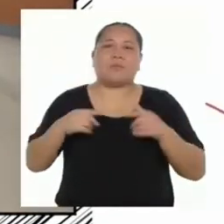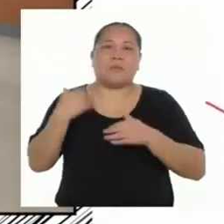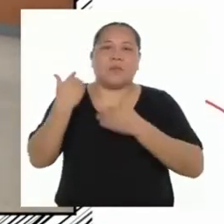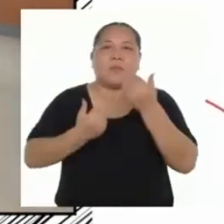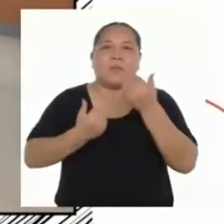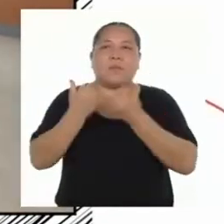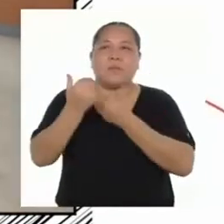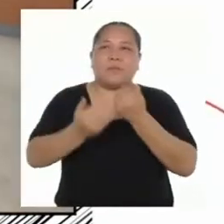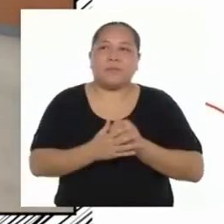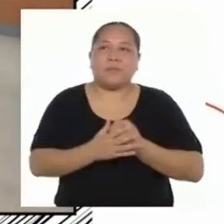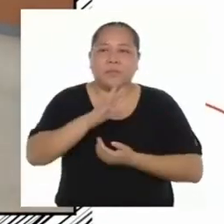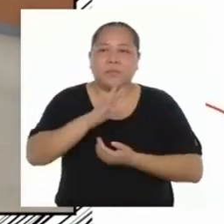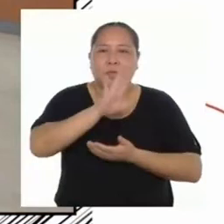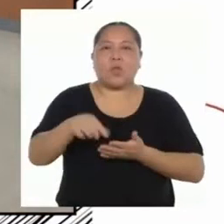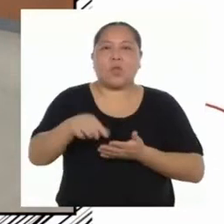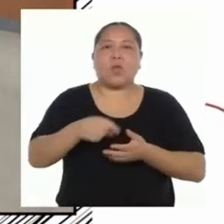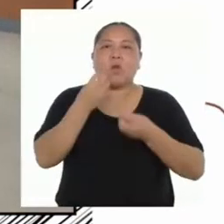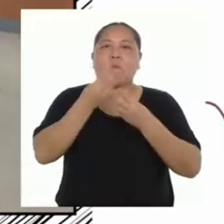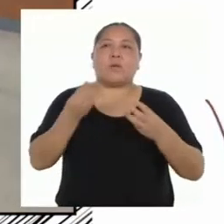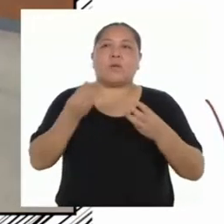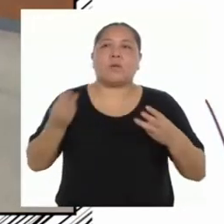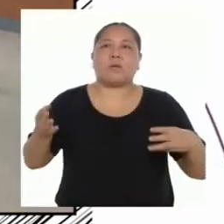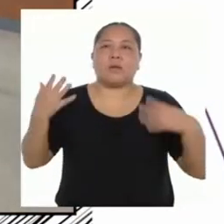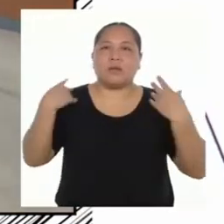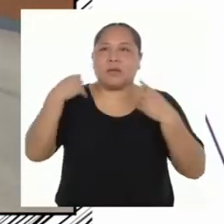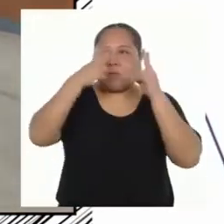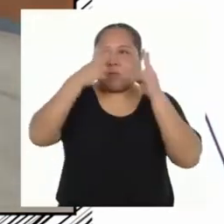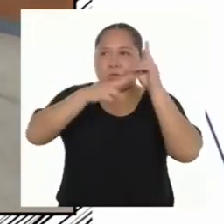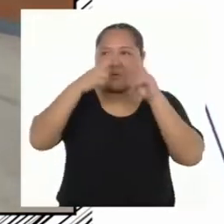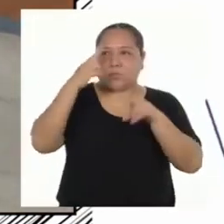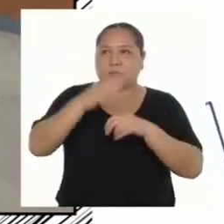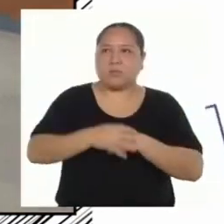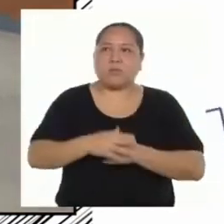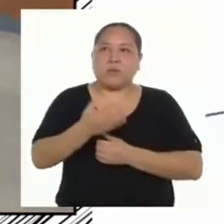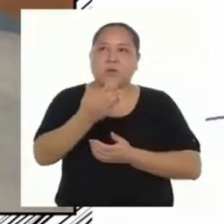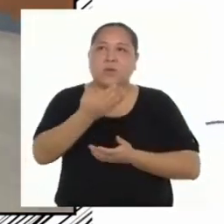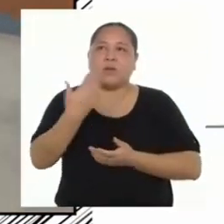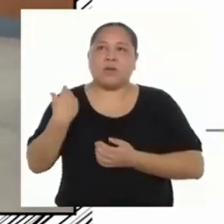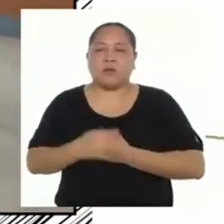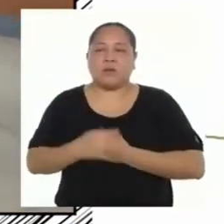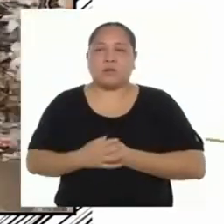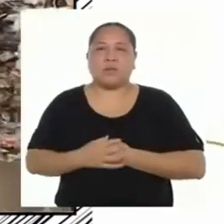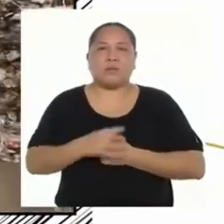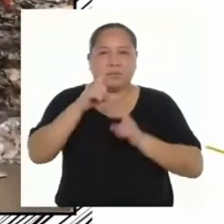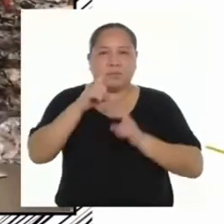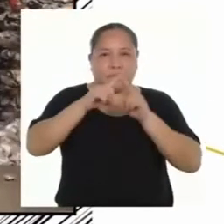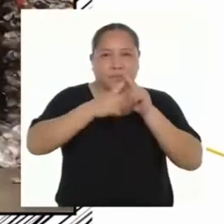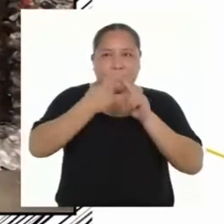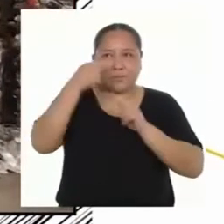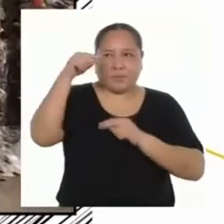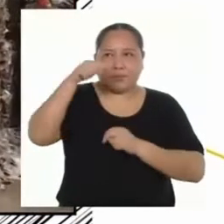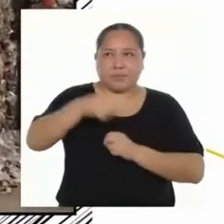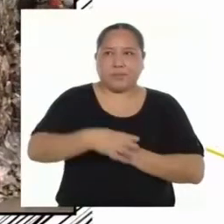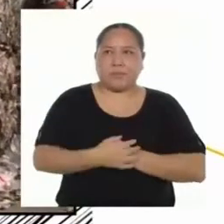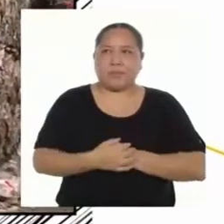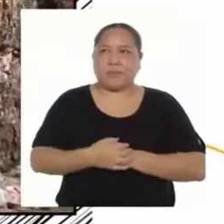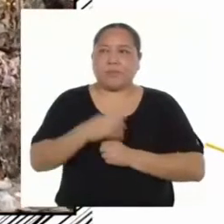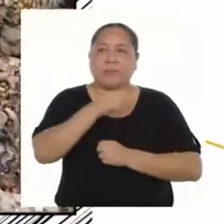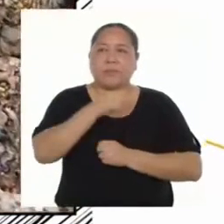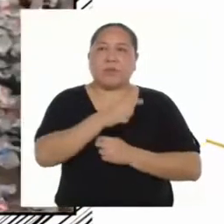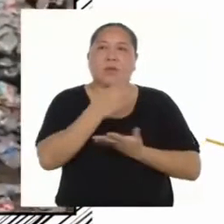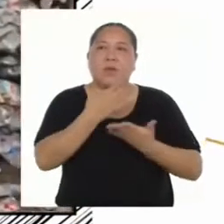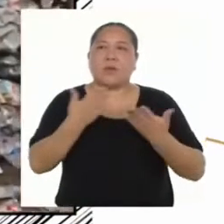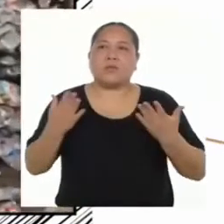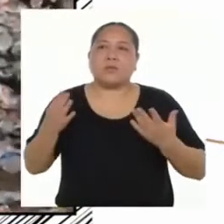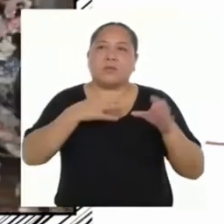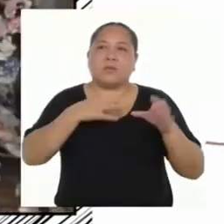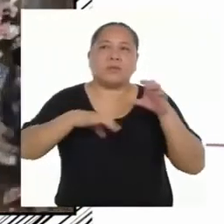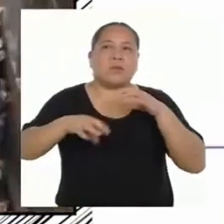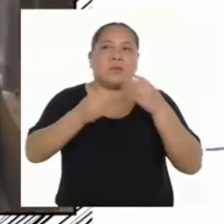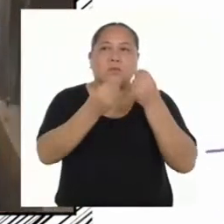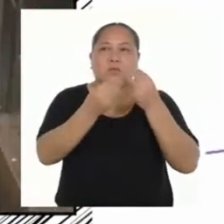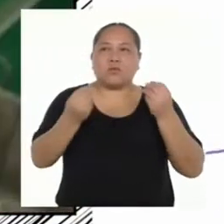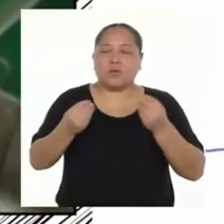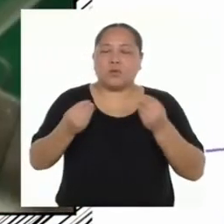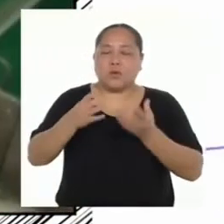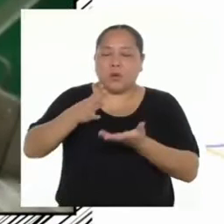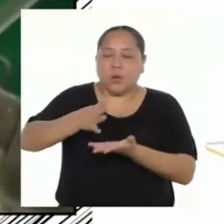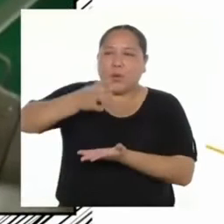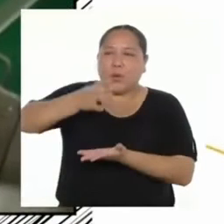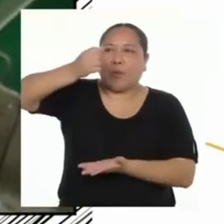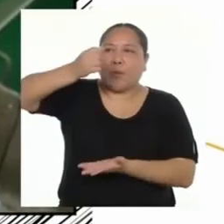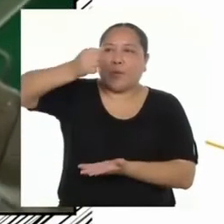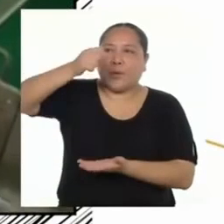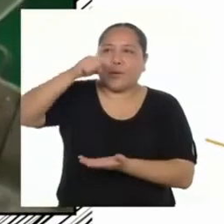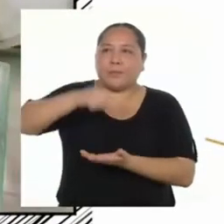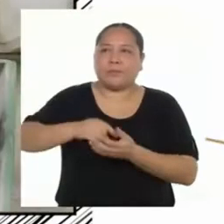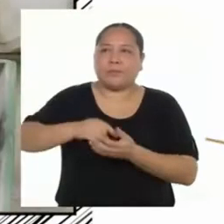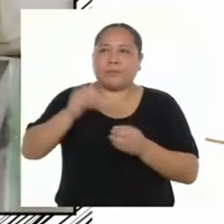a procesar todo el material que hemos visto antes. Y el comienzo va aquí. Con los residuos se pueden hacer muchas cosas. Si se trata de una botella de